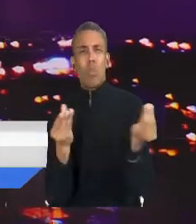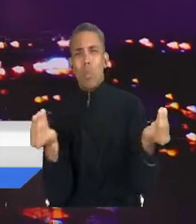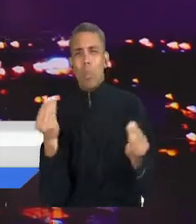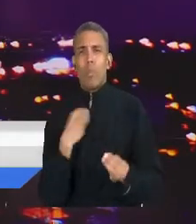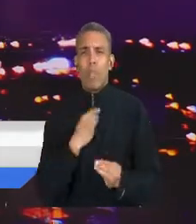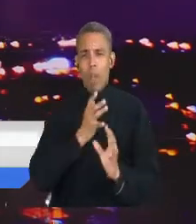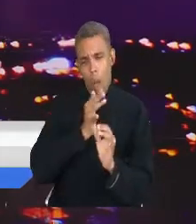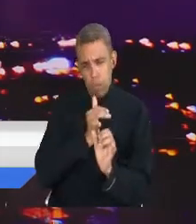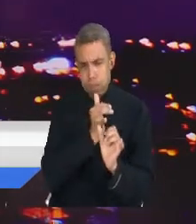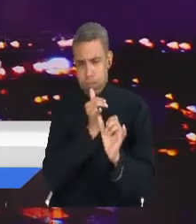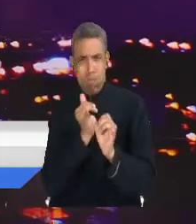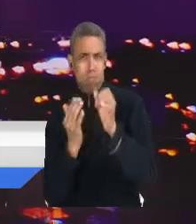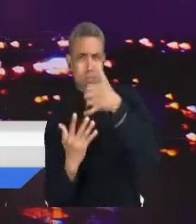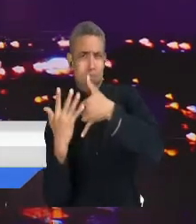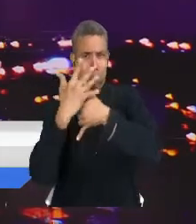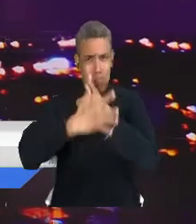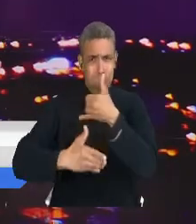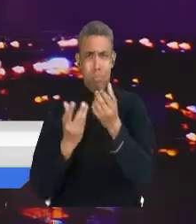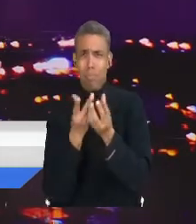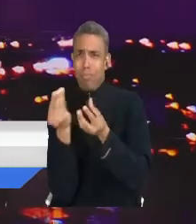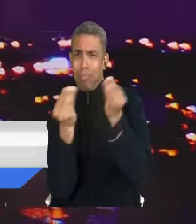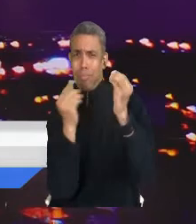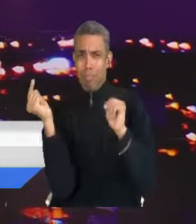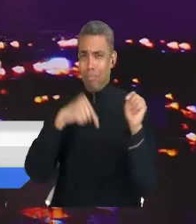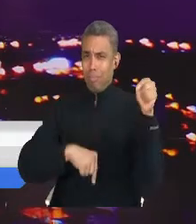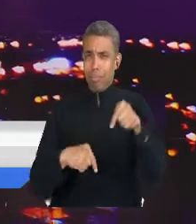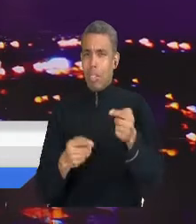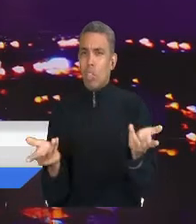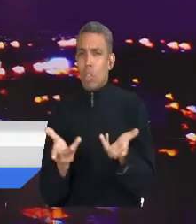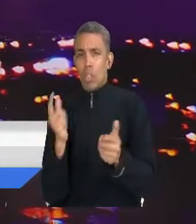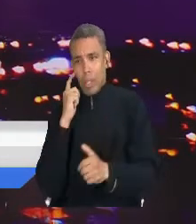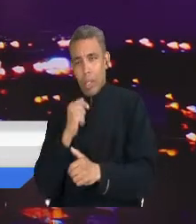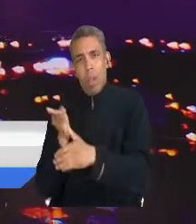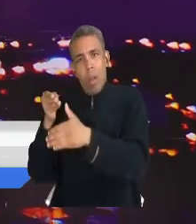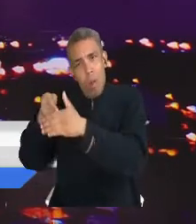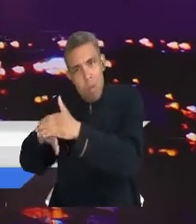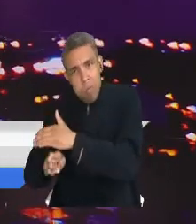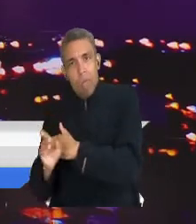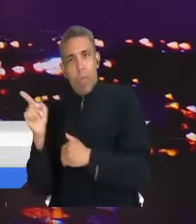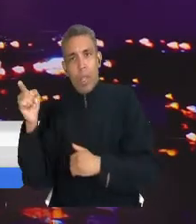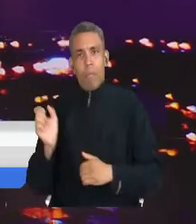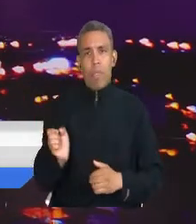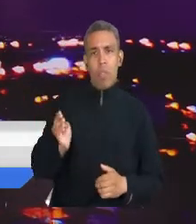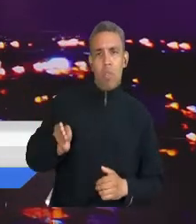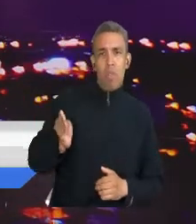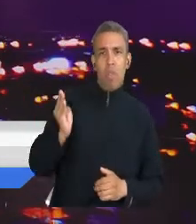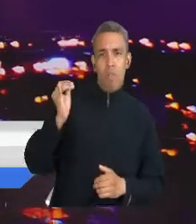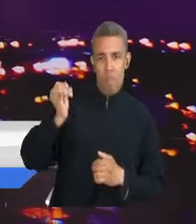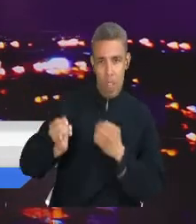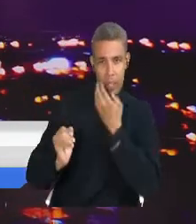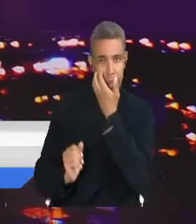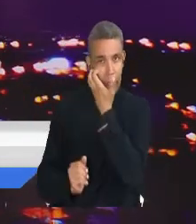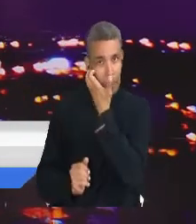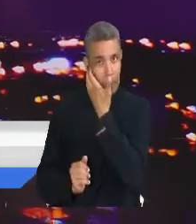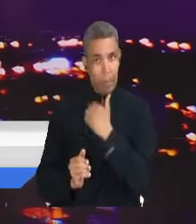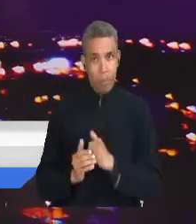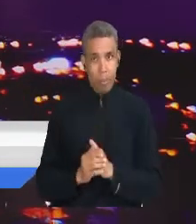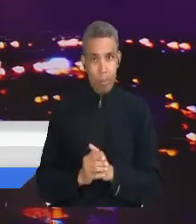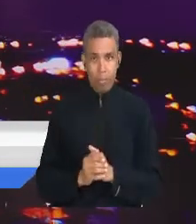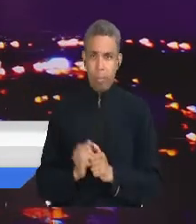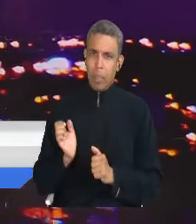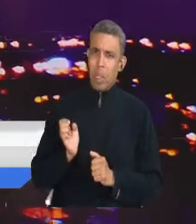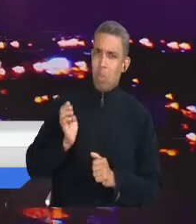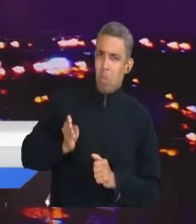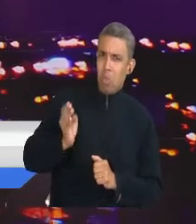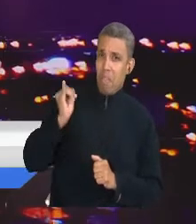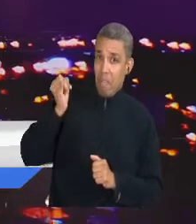hemos hablado con la junta directiva del festival, de la del Club Tifanta, y la entrada libre para